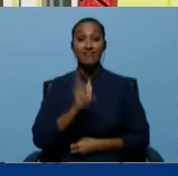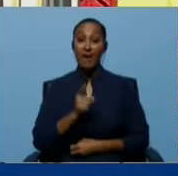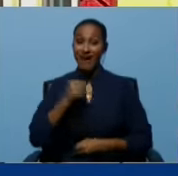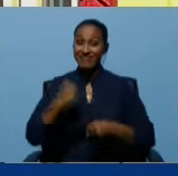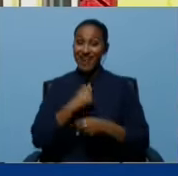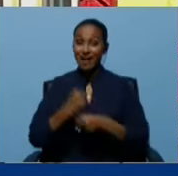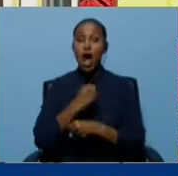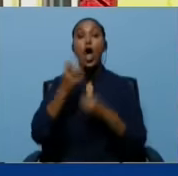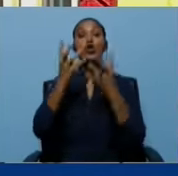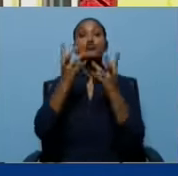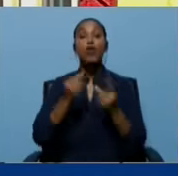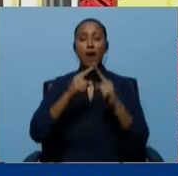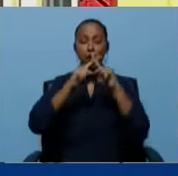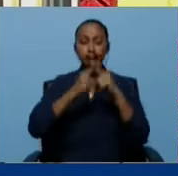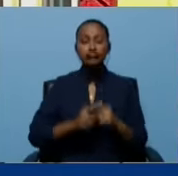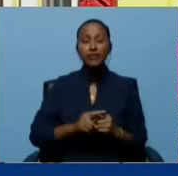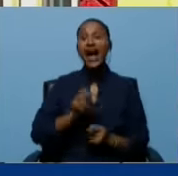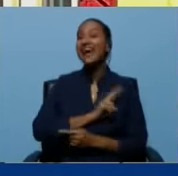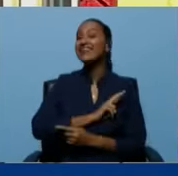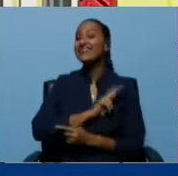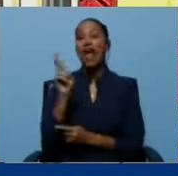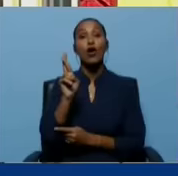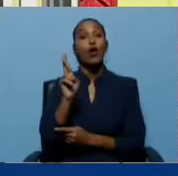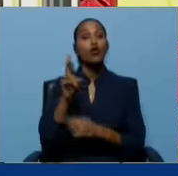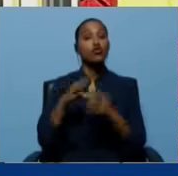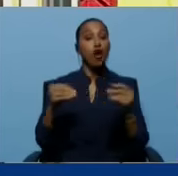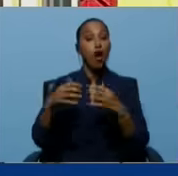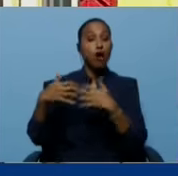Números récord. Y de la agroindustria,